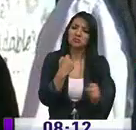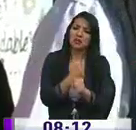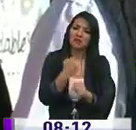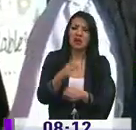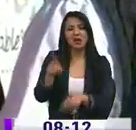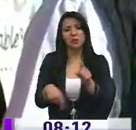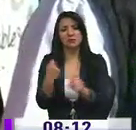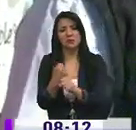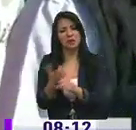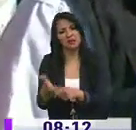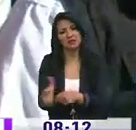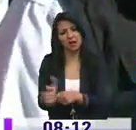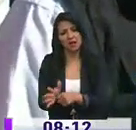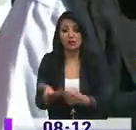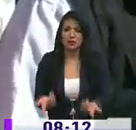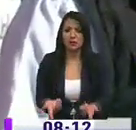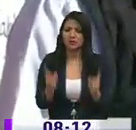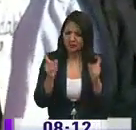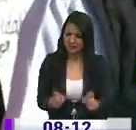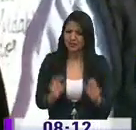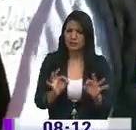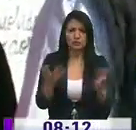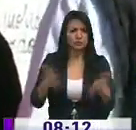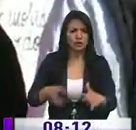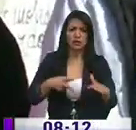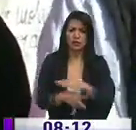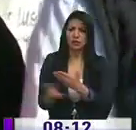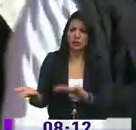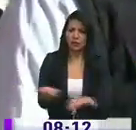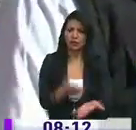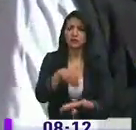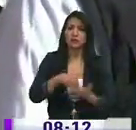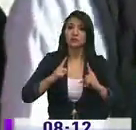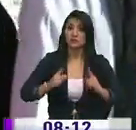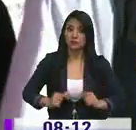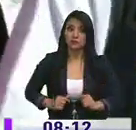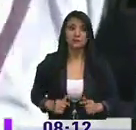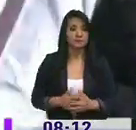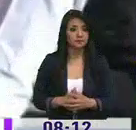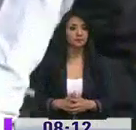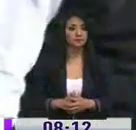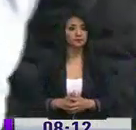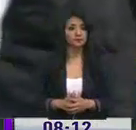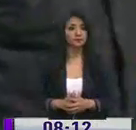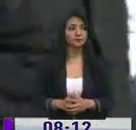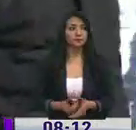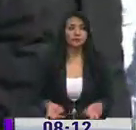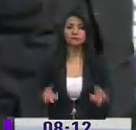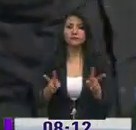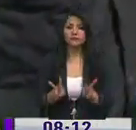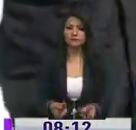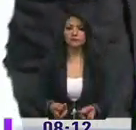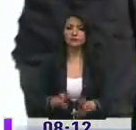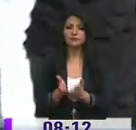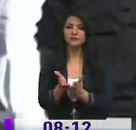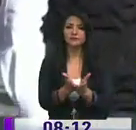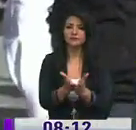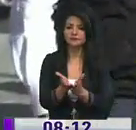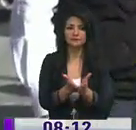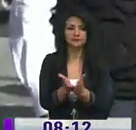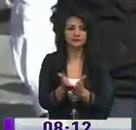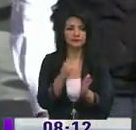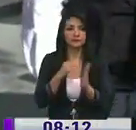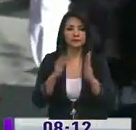no. Entonces necesitamos que ya se nos entregue nuestro centro médico. En especial también porque brindan algunos tipos de servicios, como